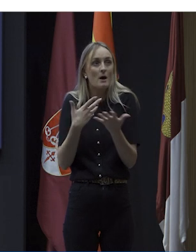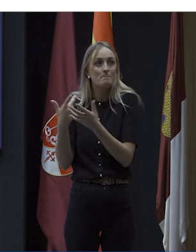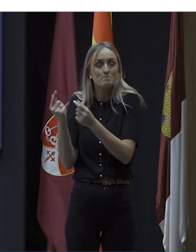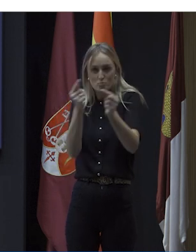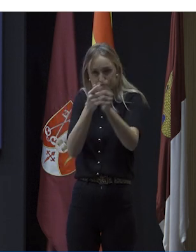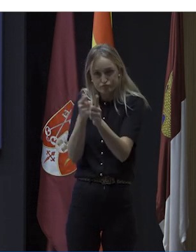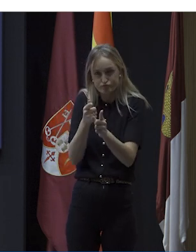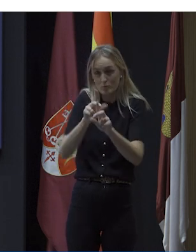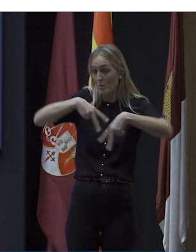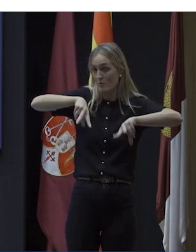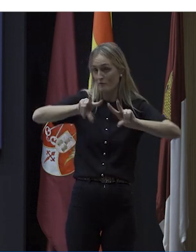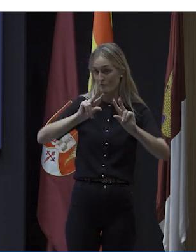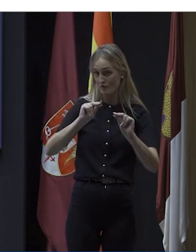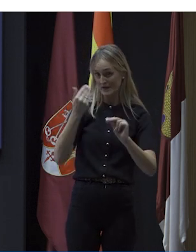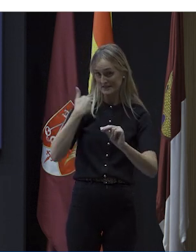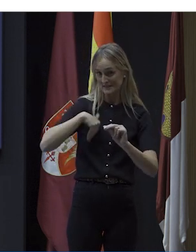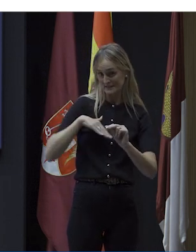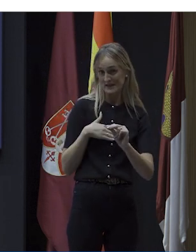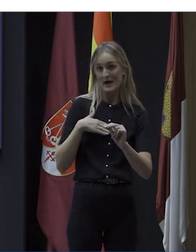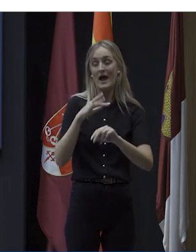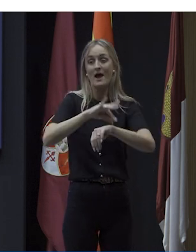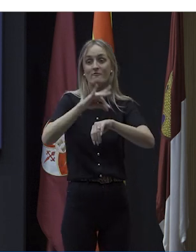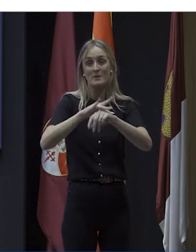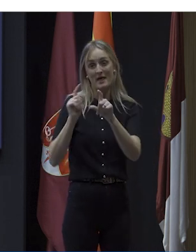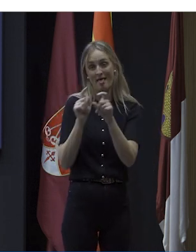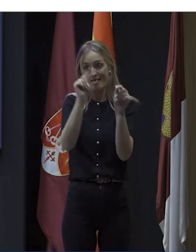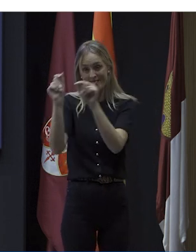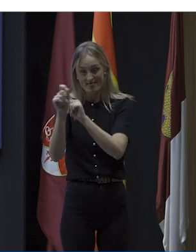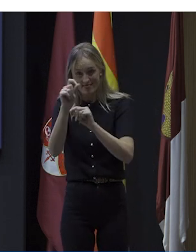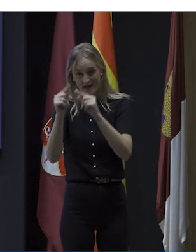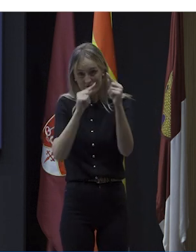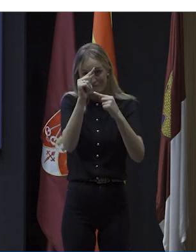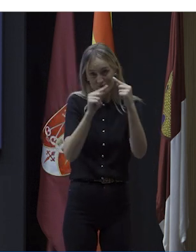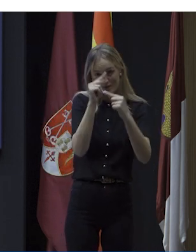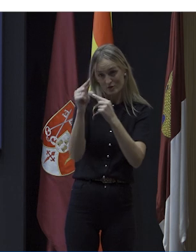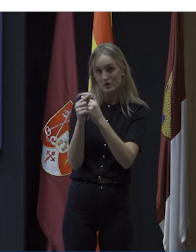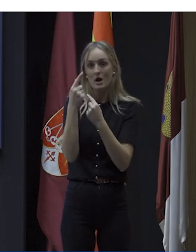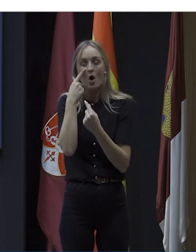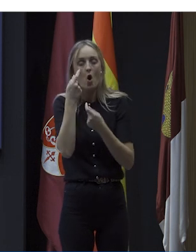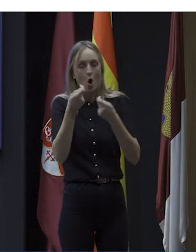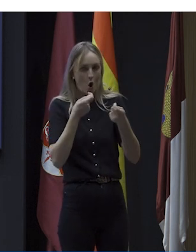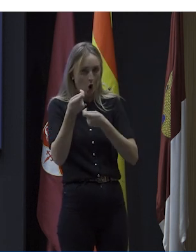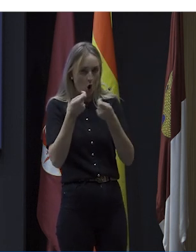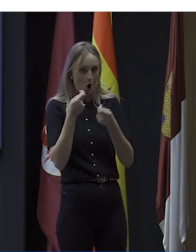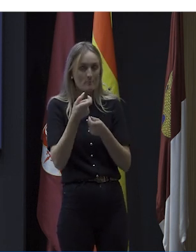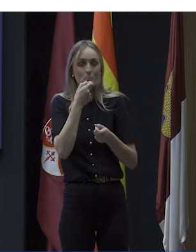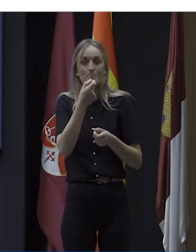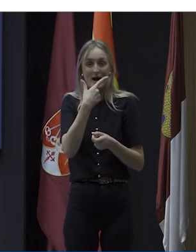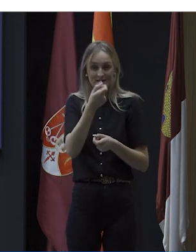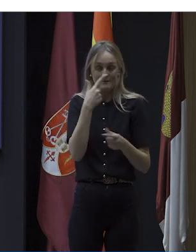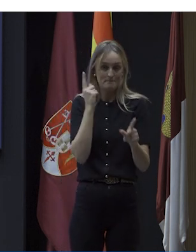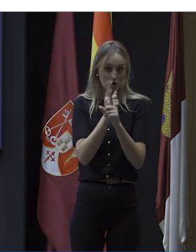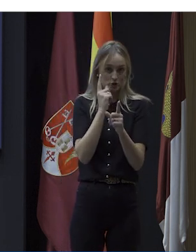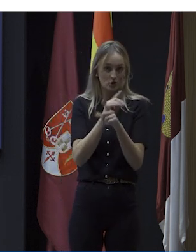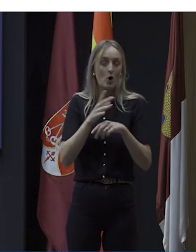acabado y las enfermedades infecciosas están mejor controladas porque tienen antibióticos, pero resulta que tienen una gran epidemia de